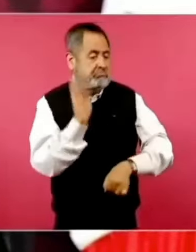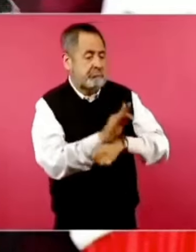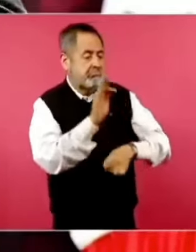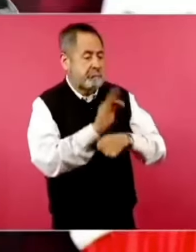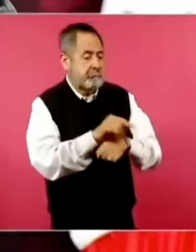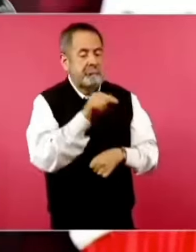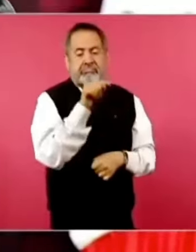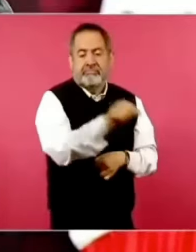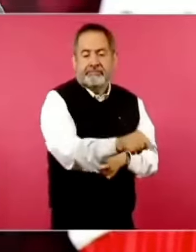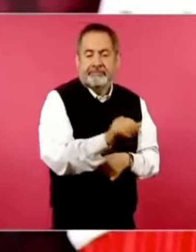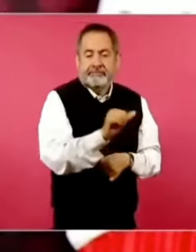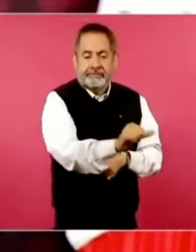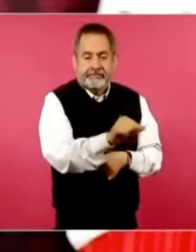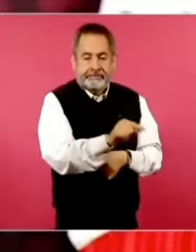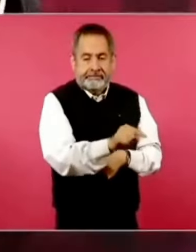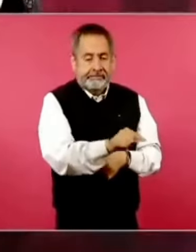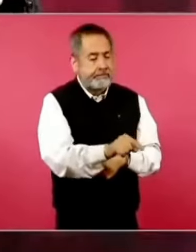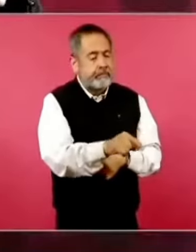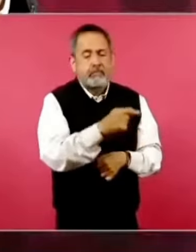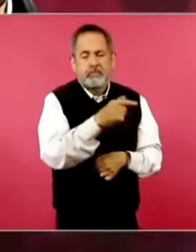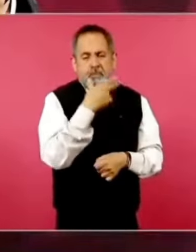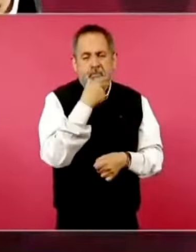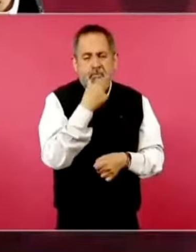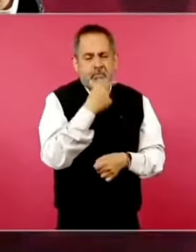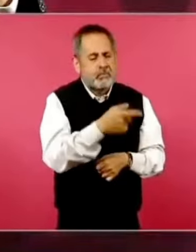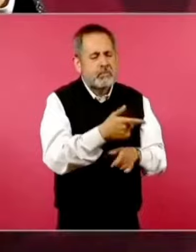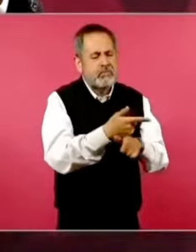le da la libertad